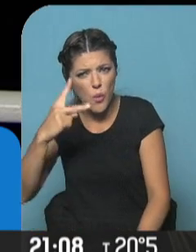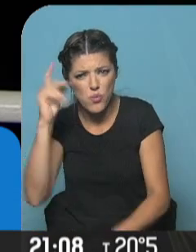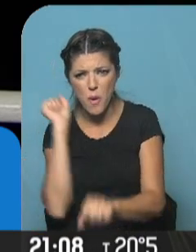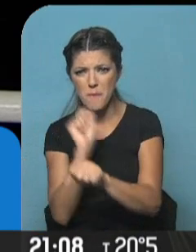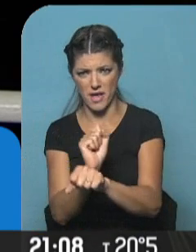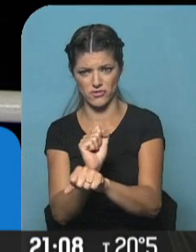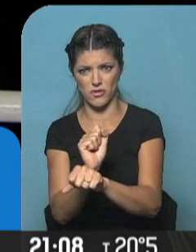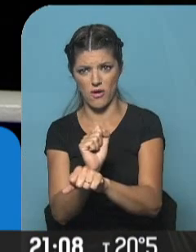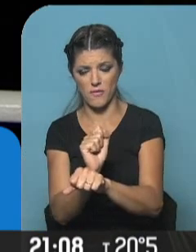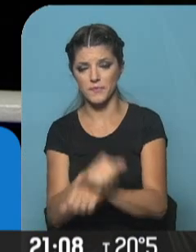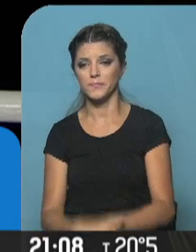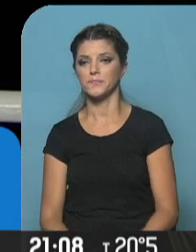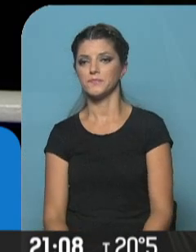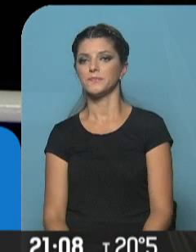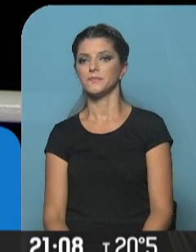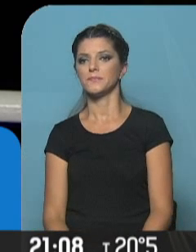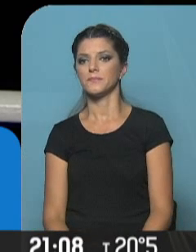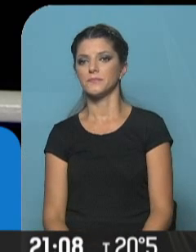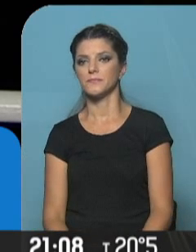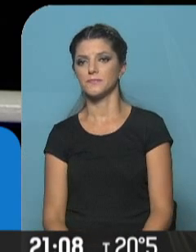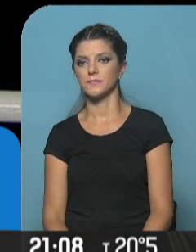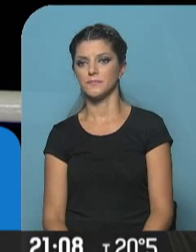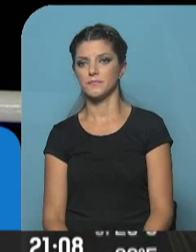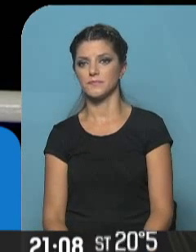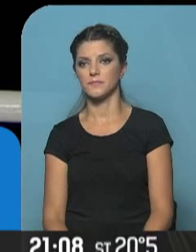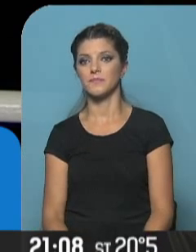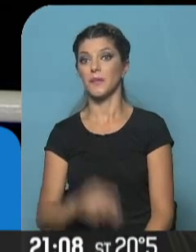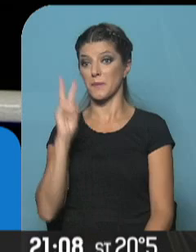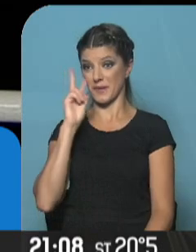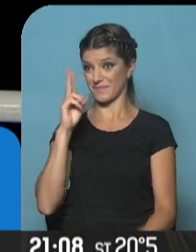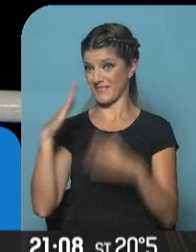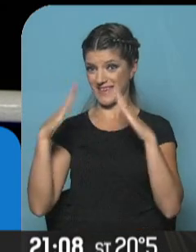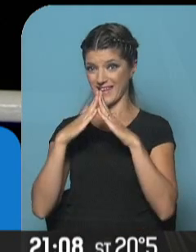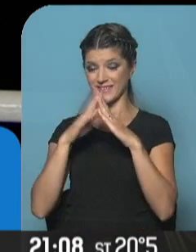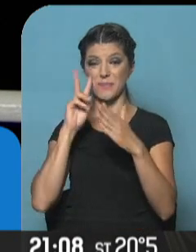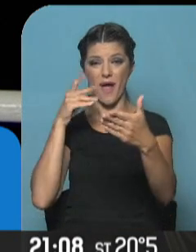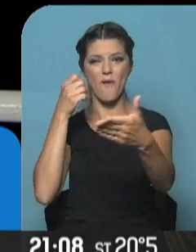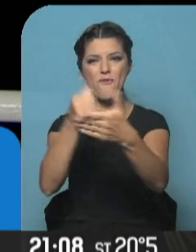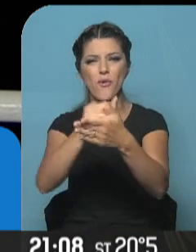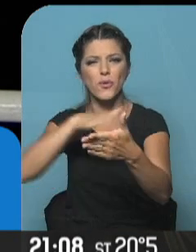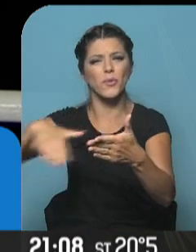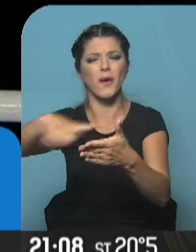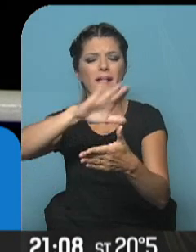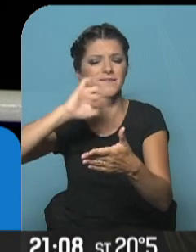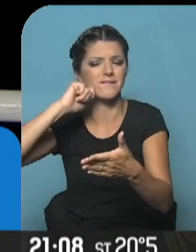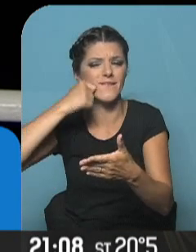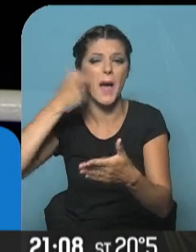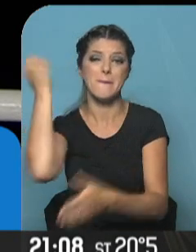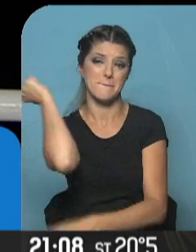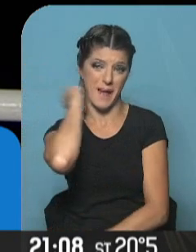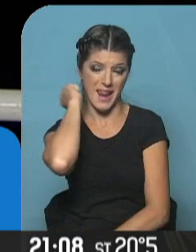apresado. Pero estamos en la casa con una vista, como ustedes ven, muy preciosa del barrio de Palermo, aquí en el